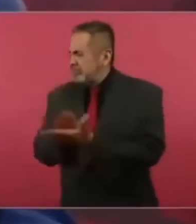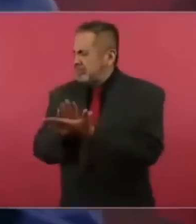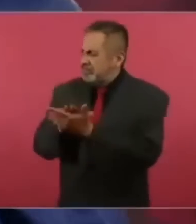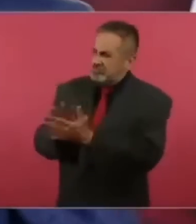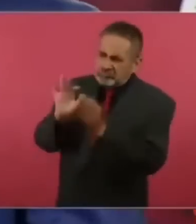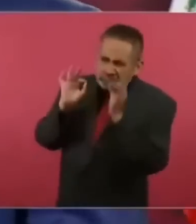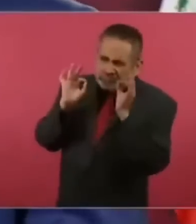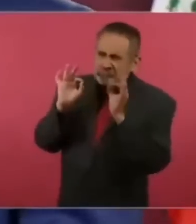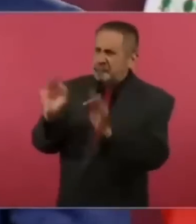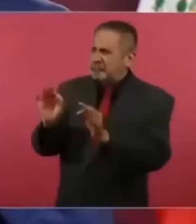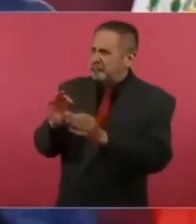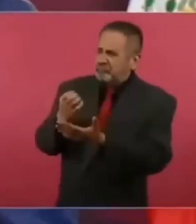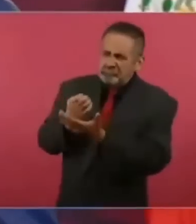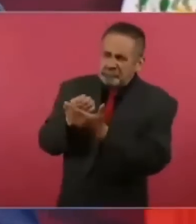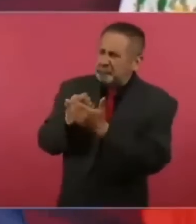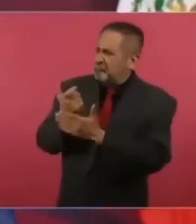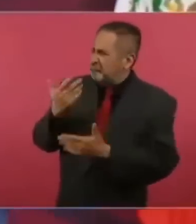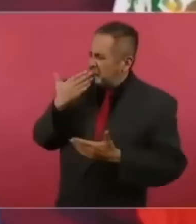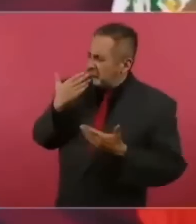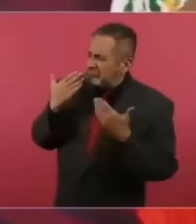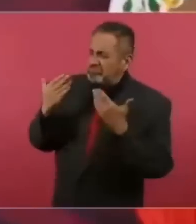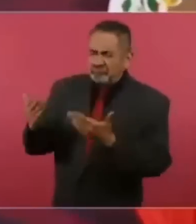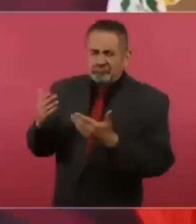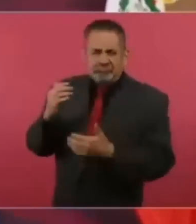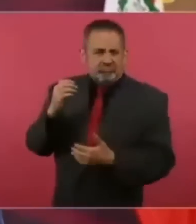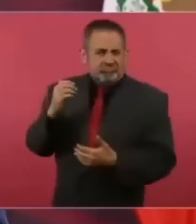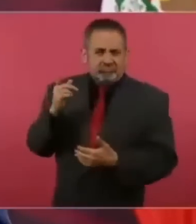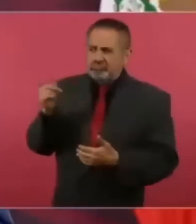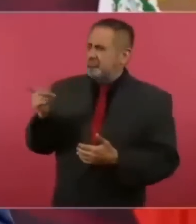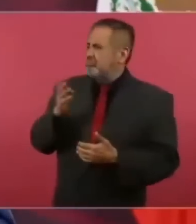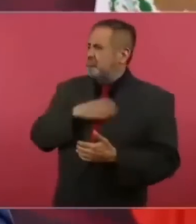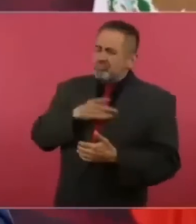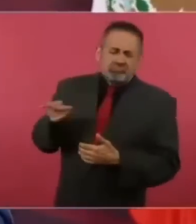qué bien está la economía, qué bien